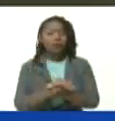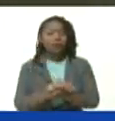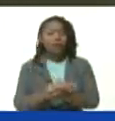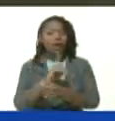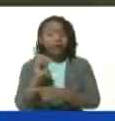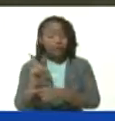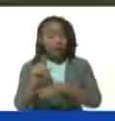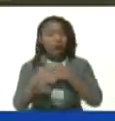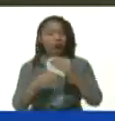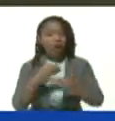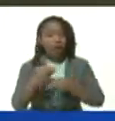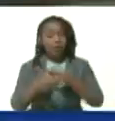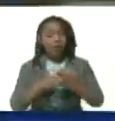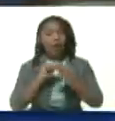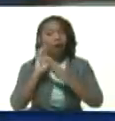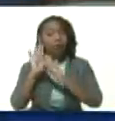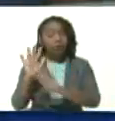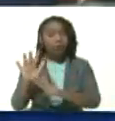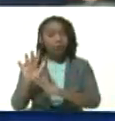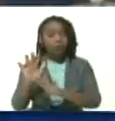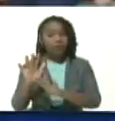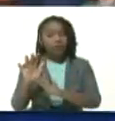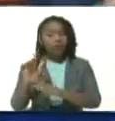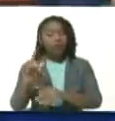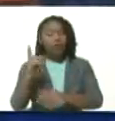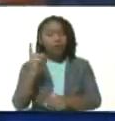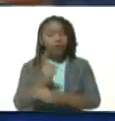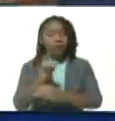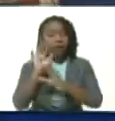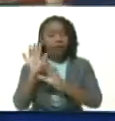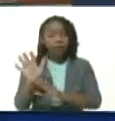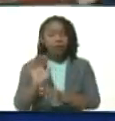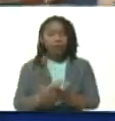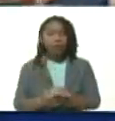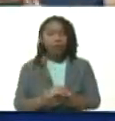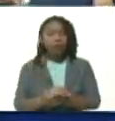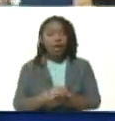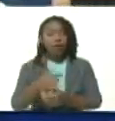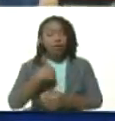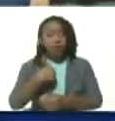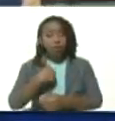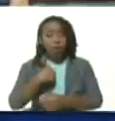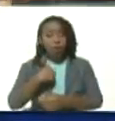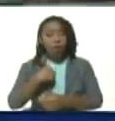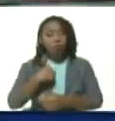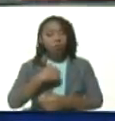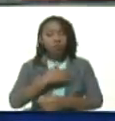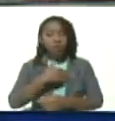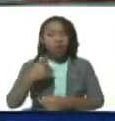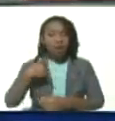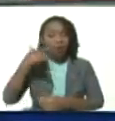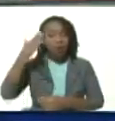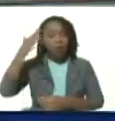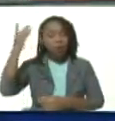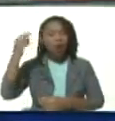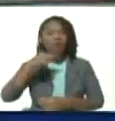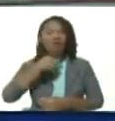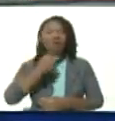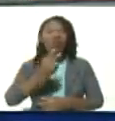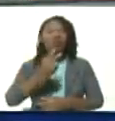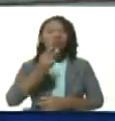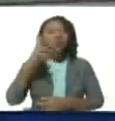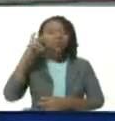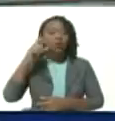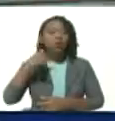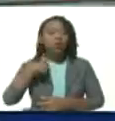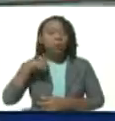sido. Así es. Y así será. Así que me atrevo a soñar en voz alta. Me